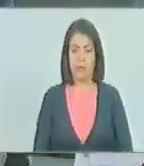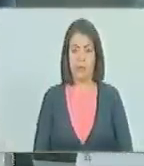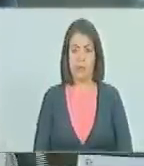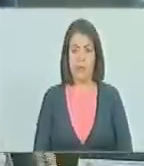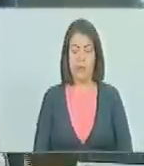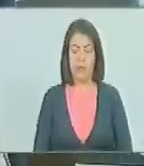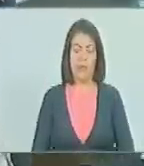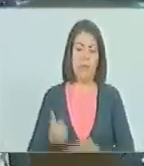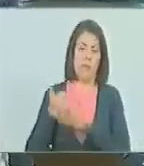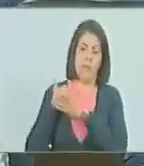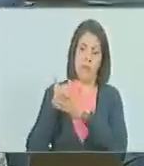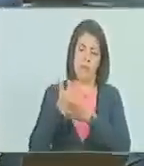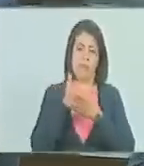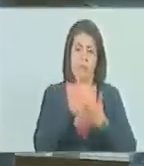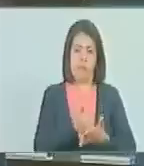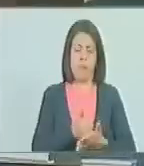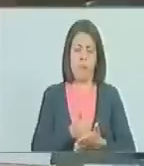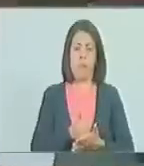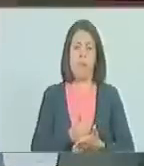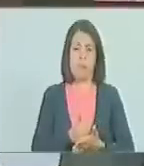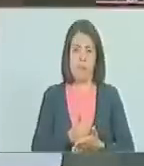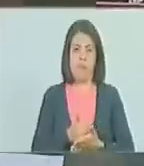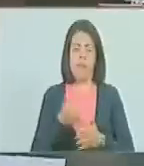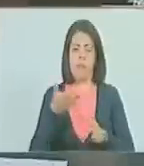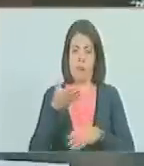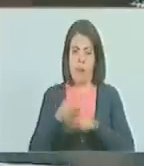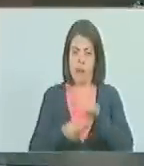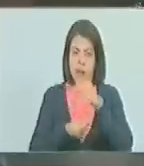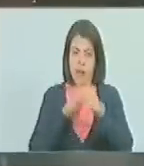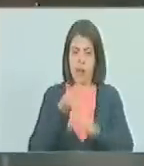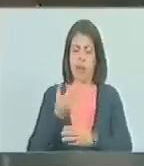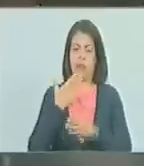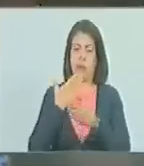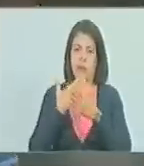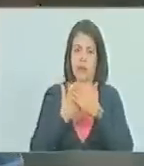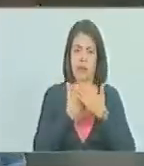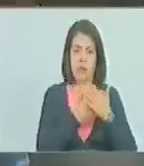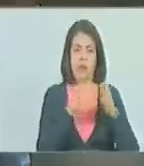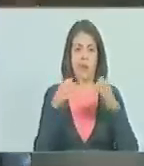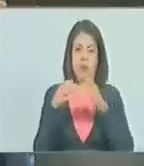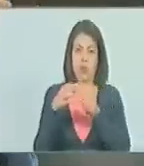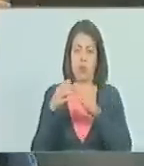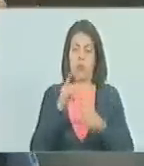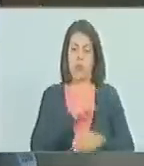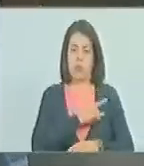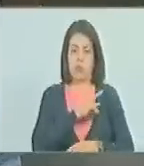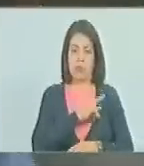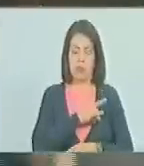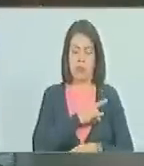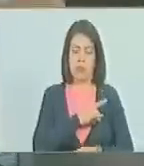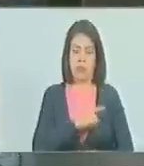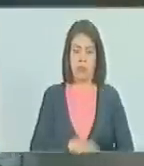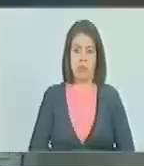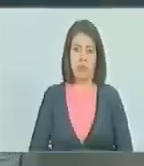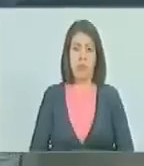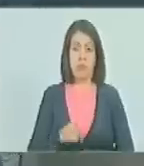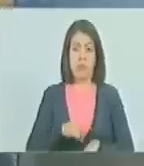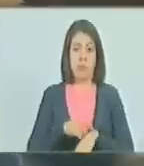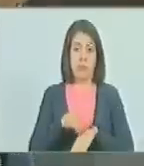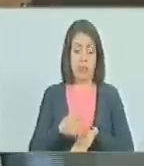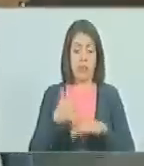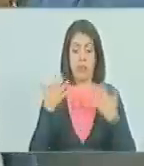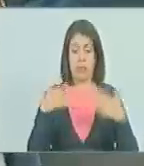cuya colaboración ha sido comprendida y agradecida por los sectores universitarios. Hubo un momento